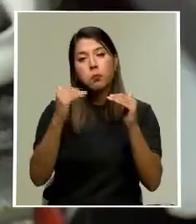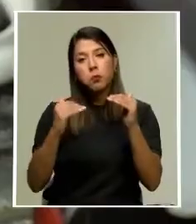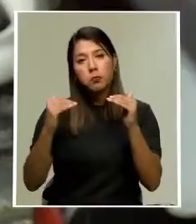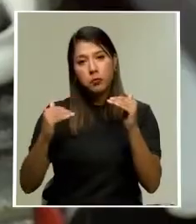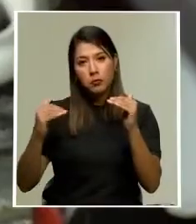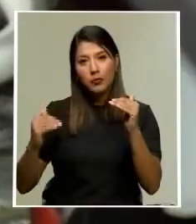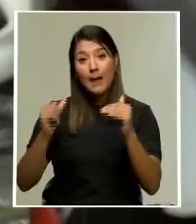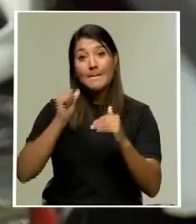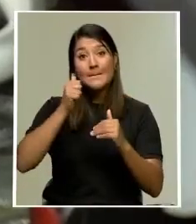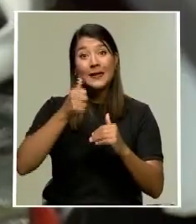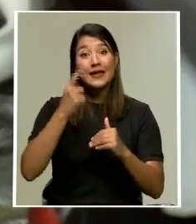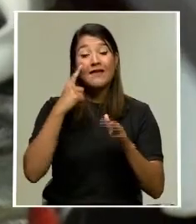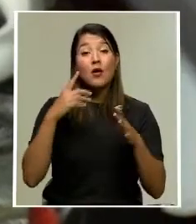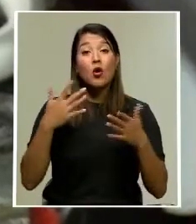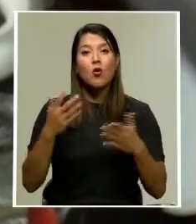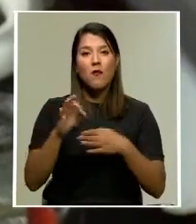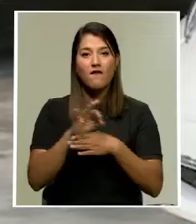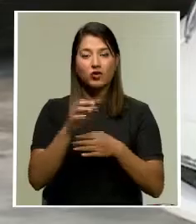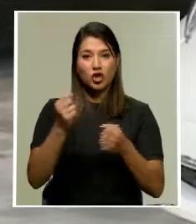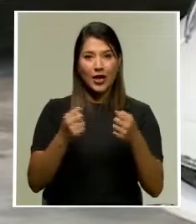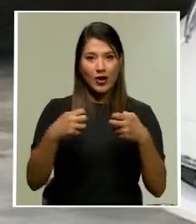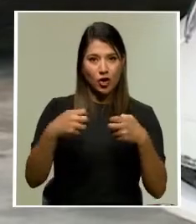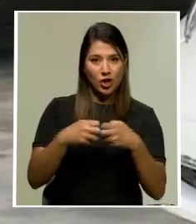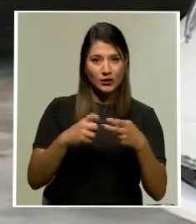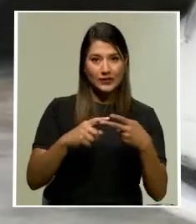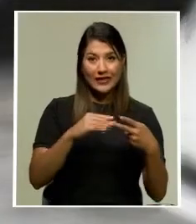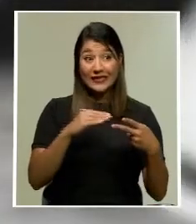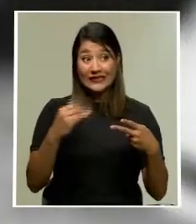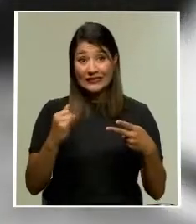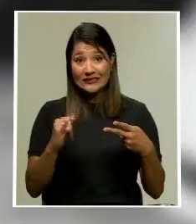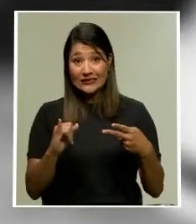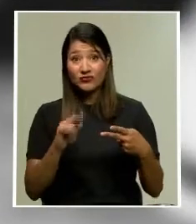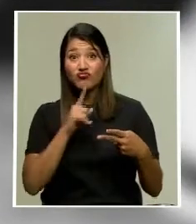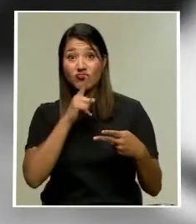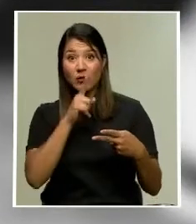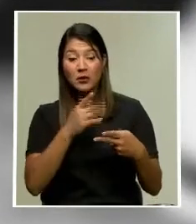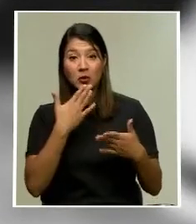Mañana veremos cómo funcionan los carros eléctricos y su rentabilidad.